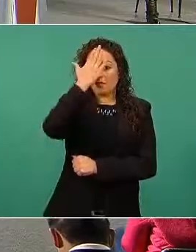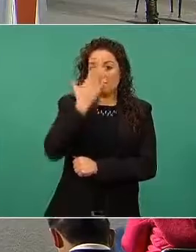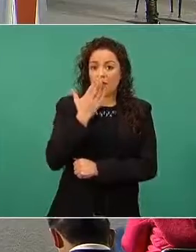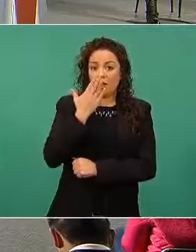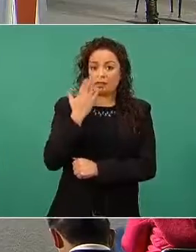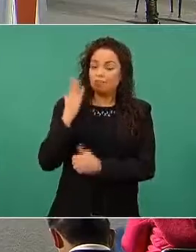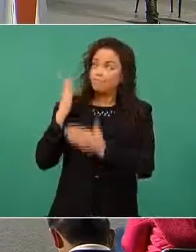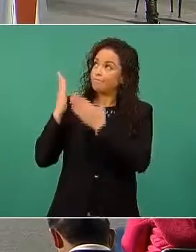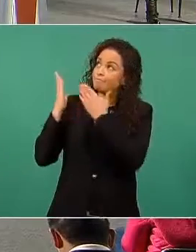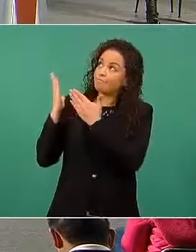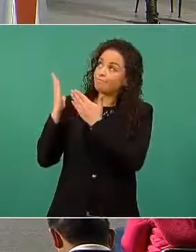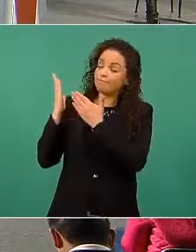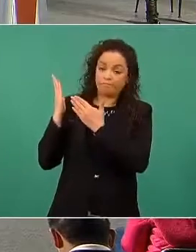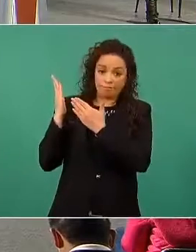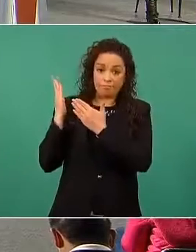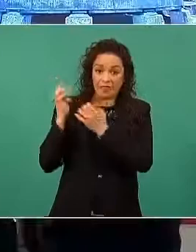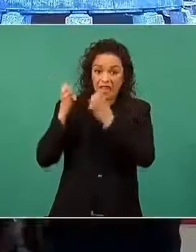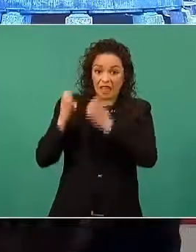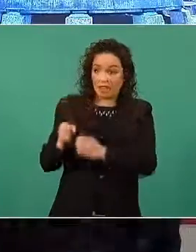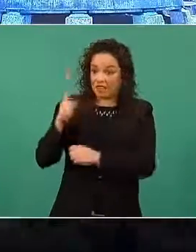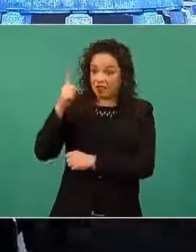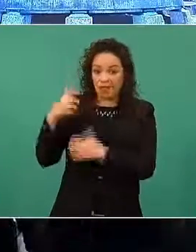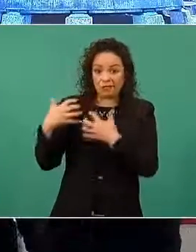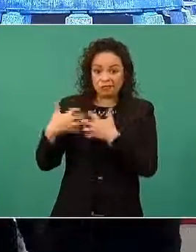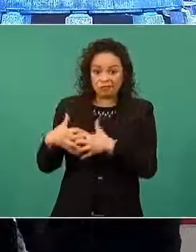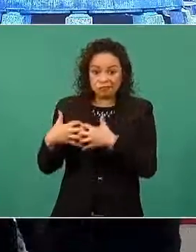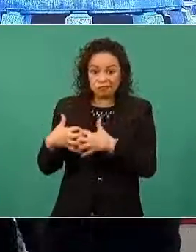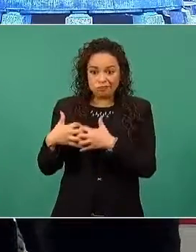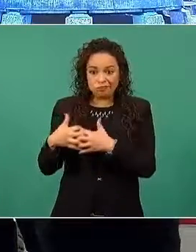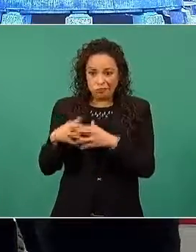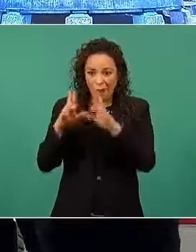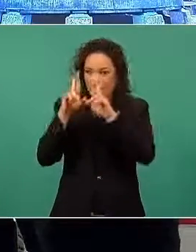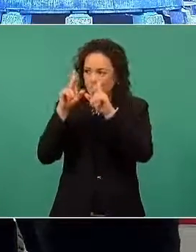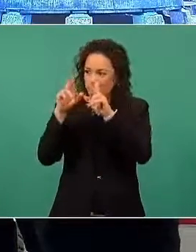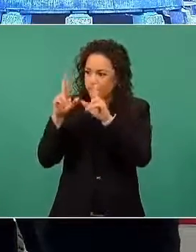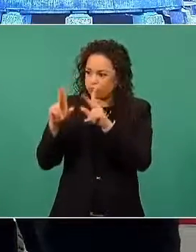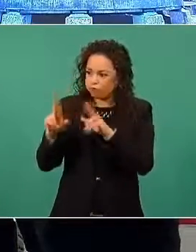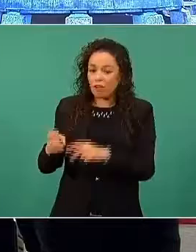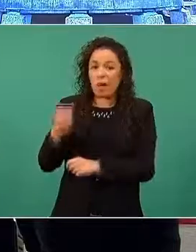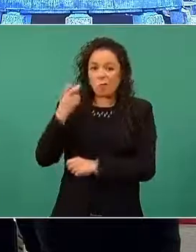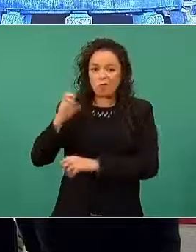que estaban y que aún se encuentran, y por eso viene la inversión en estas plantas